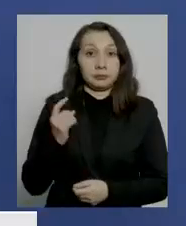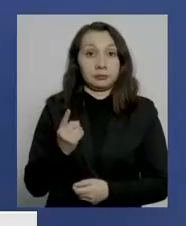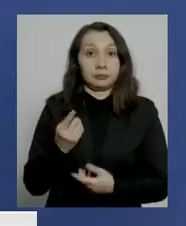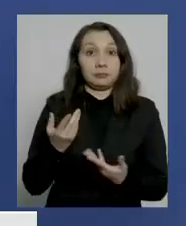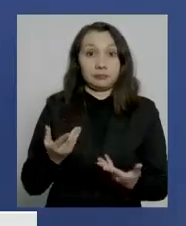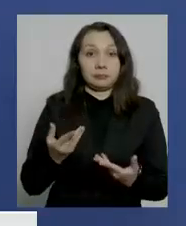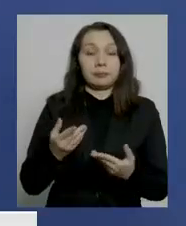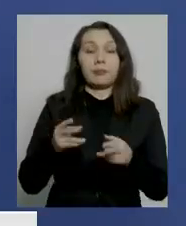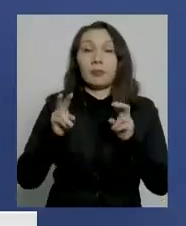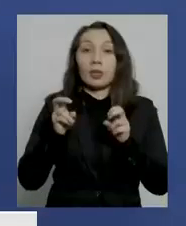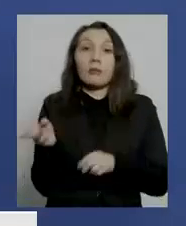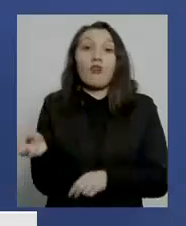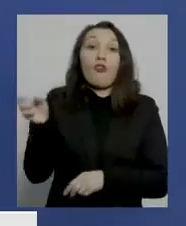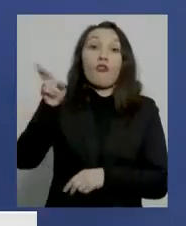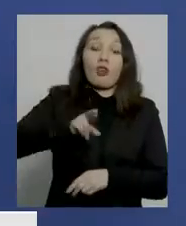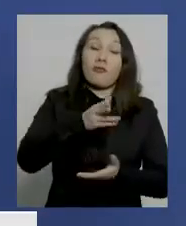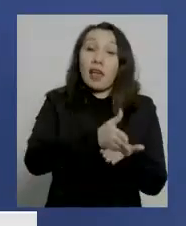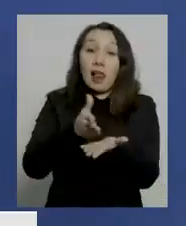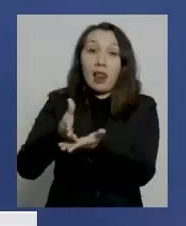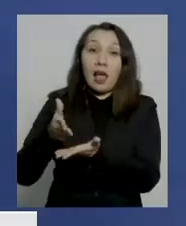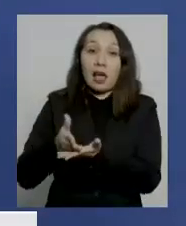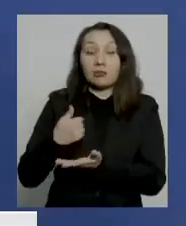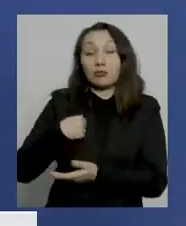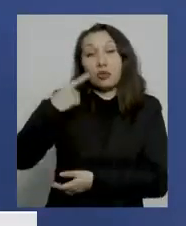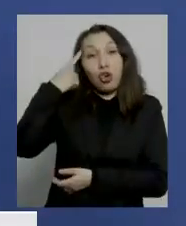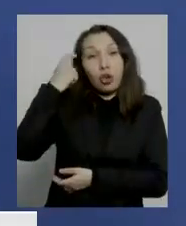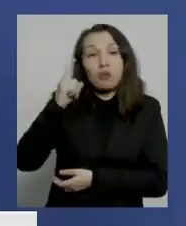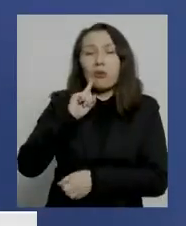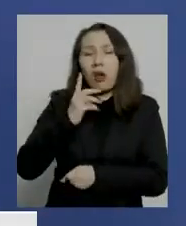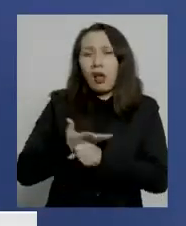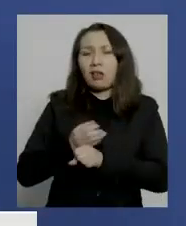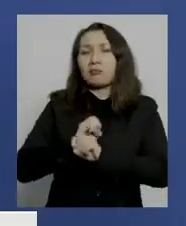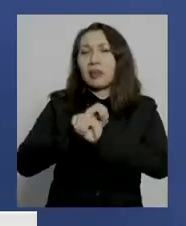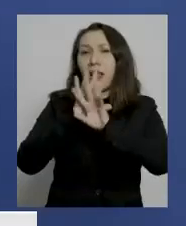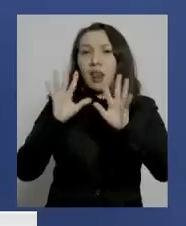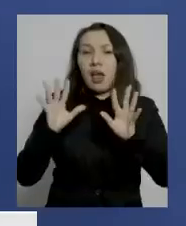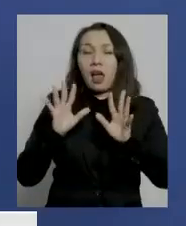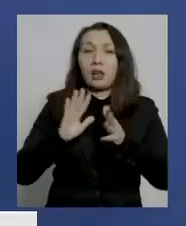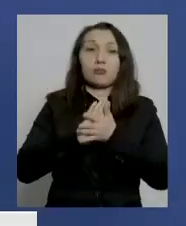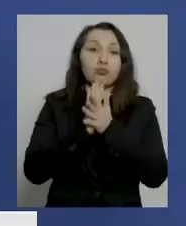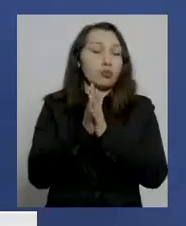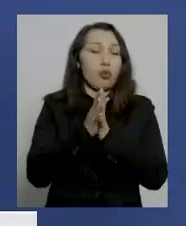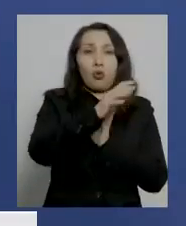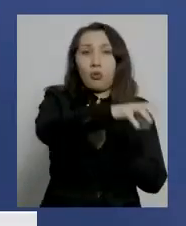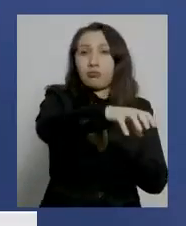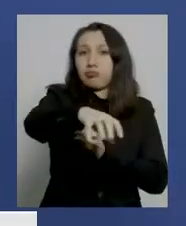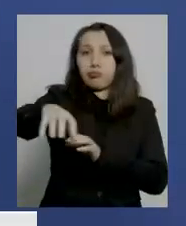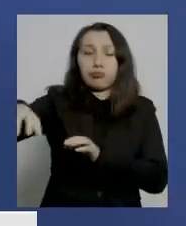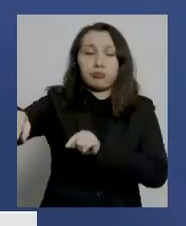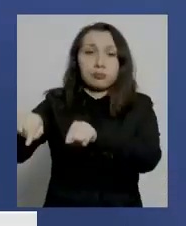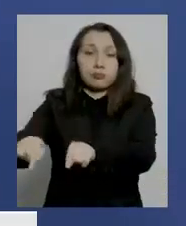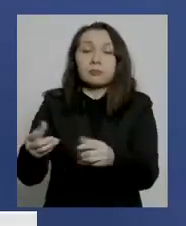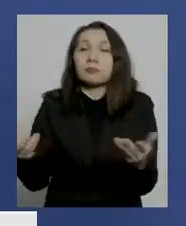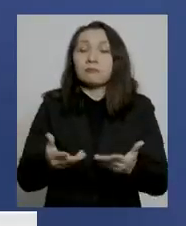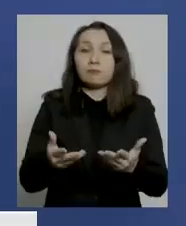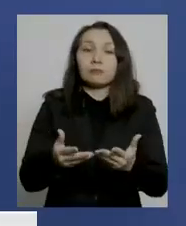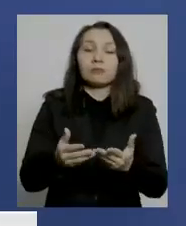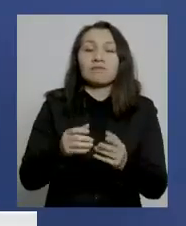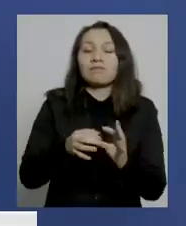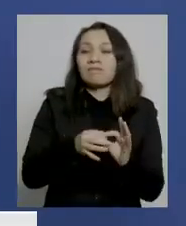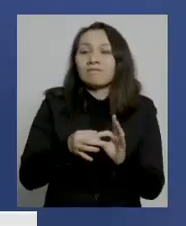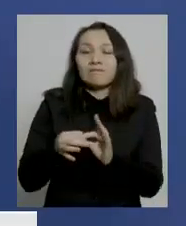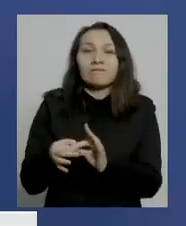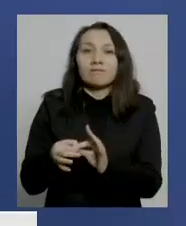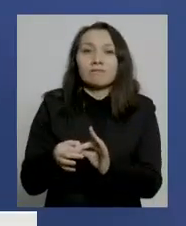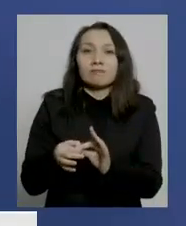respecto del retorno a clase, yo creo que hay claridad en todos los estamentos, en el